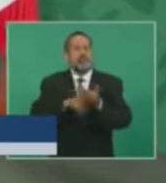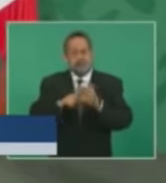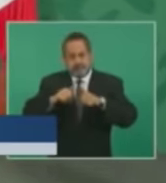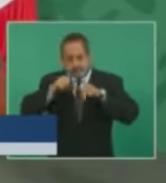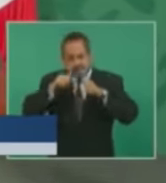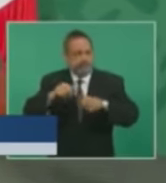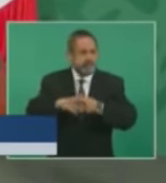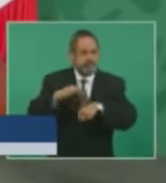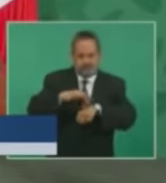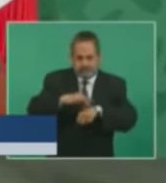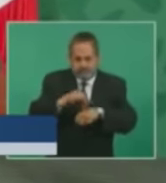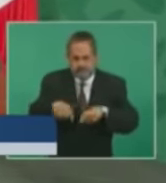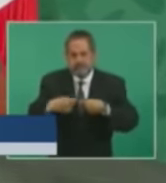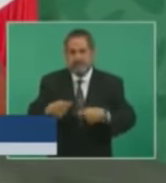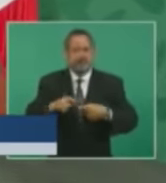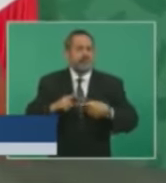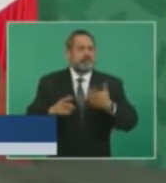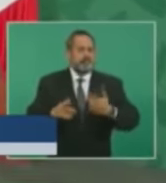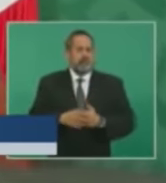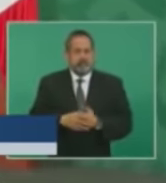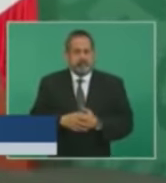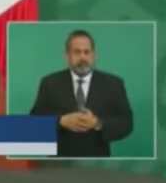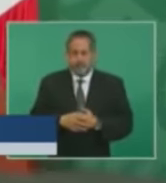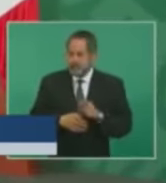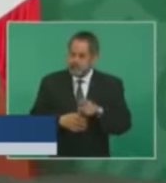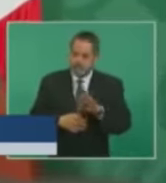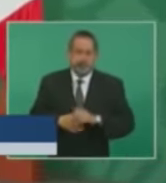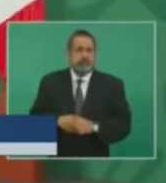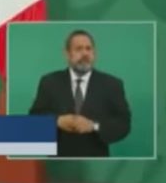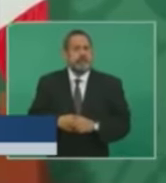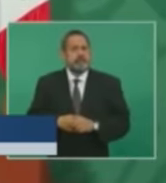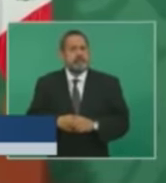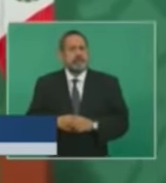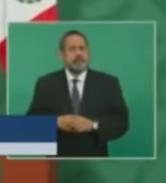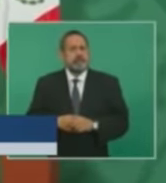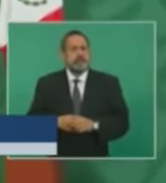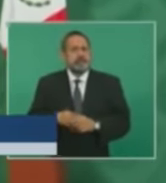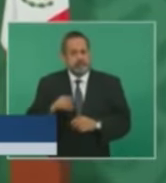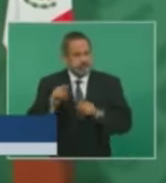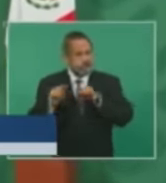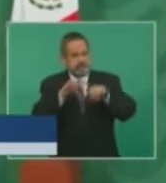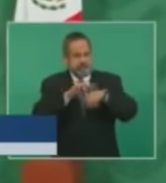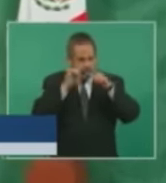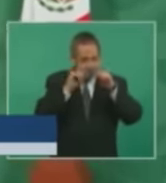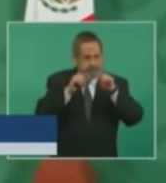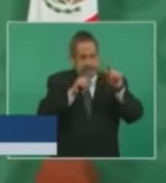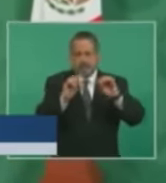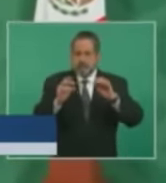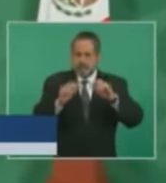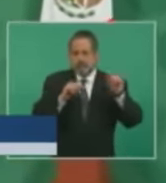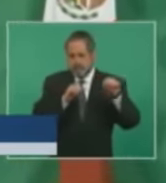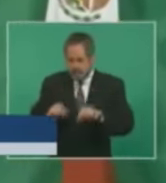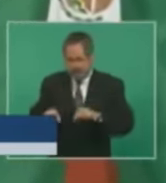en la historia de la cristiandad, pues una cosa son ellos y otra cosa eran las personas que llevaban los monasterios, y otra cosa eran